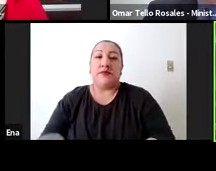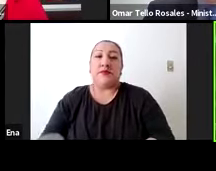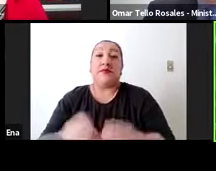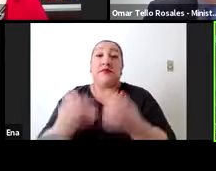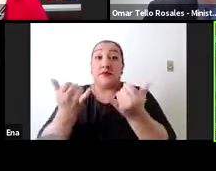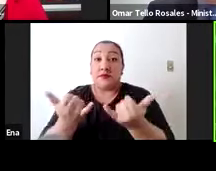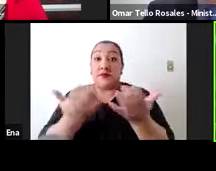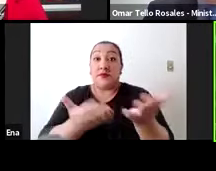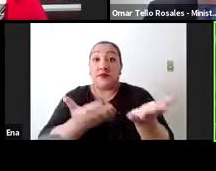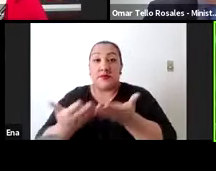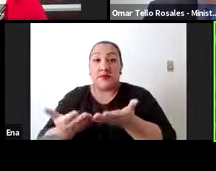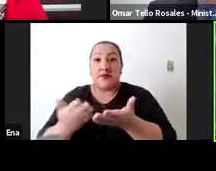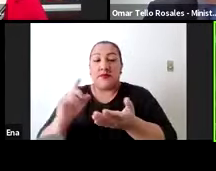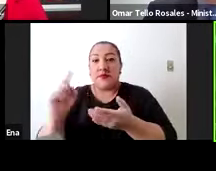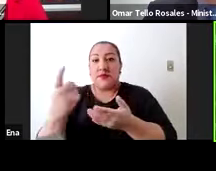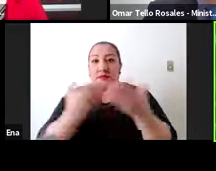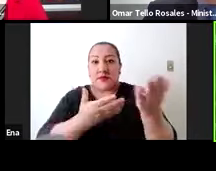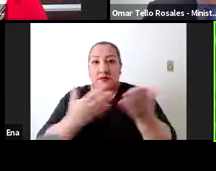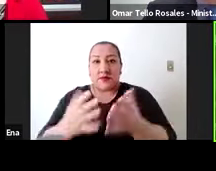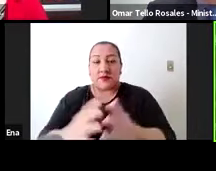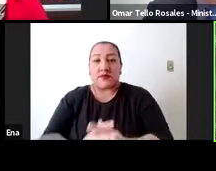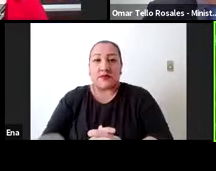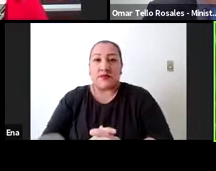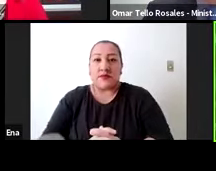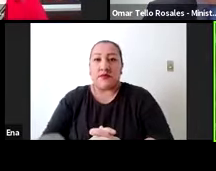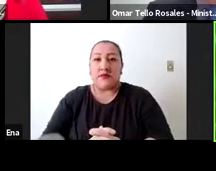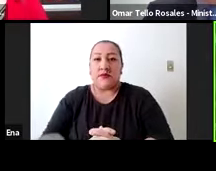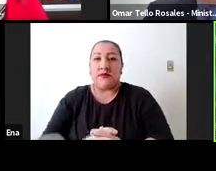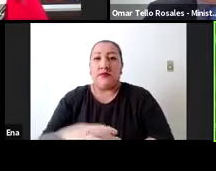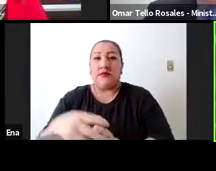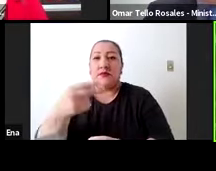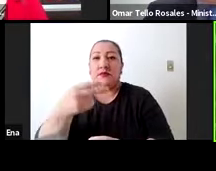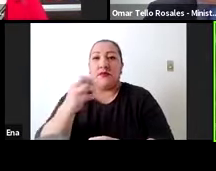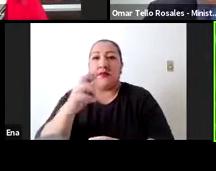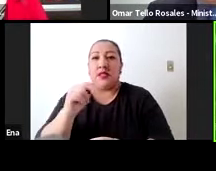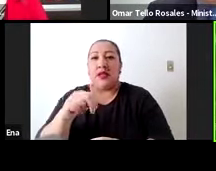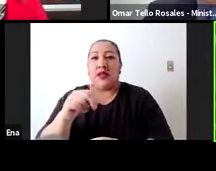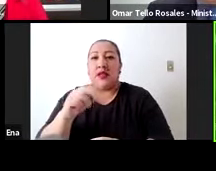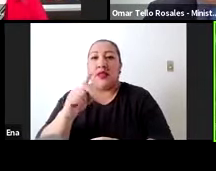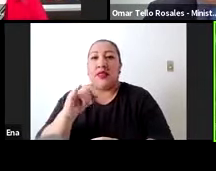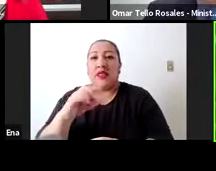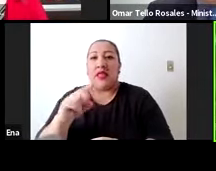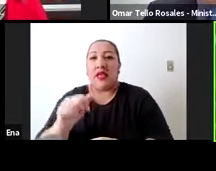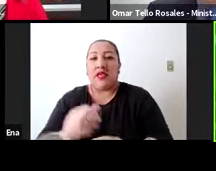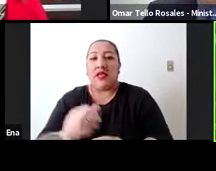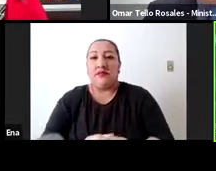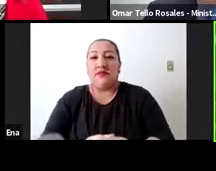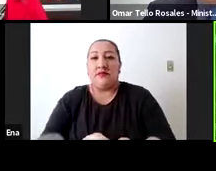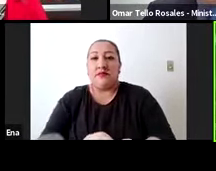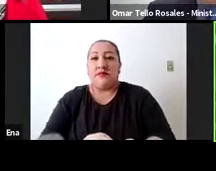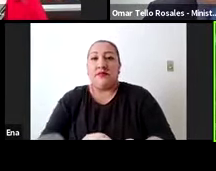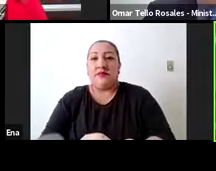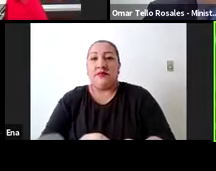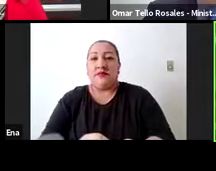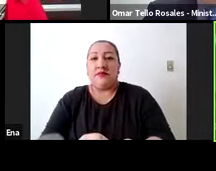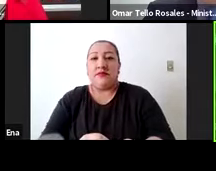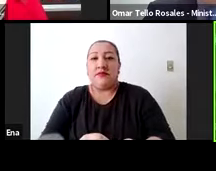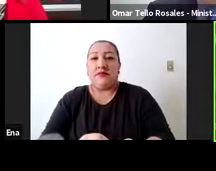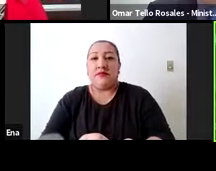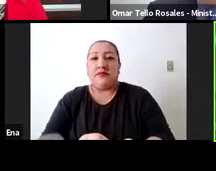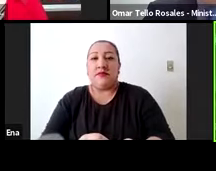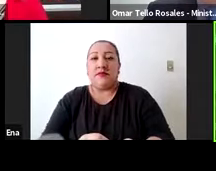a nuestro primer invitado, el señor Hernán Díaz, vicecontralor de Servicios de Control Gubernamental de la Contraloría General